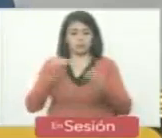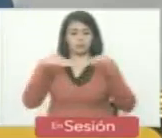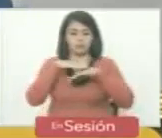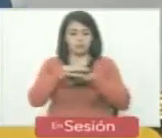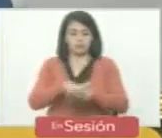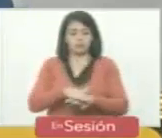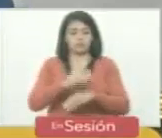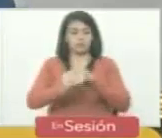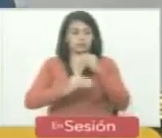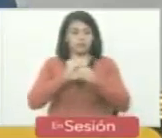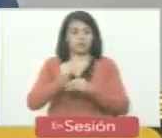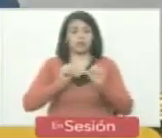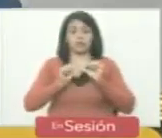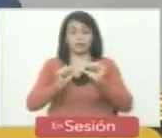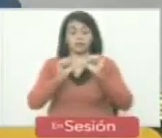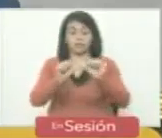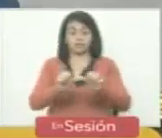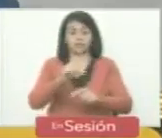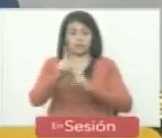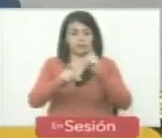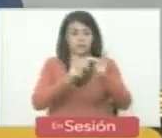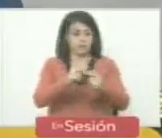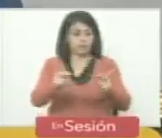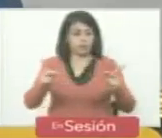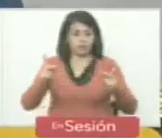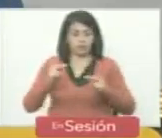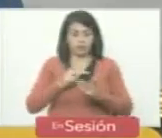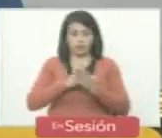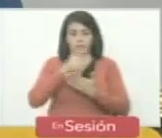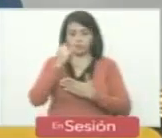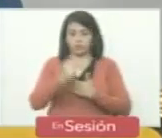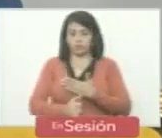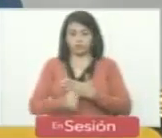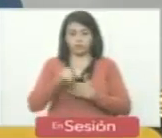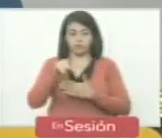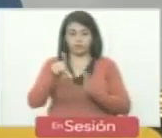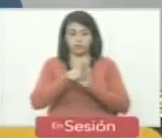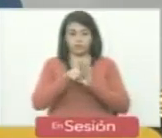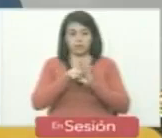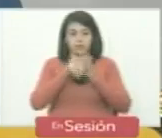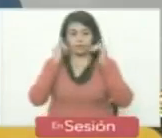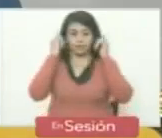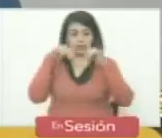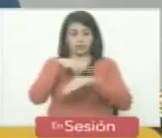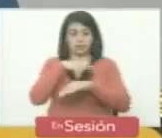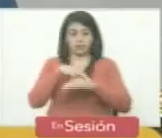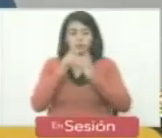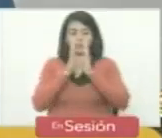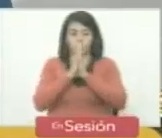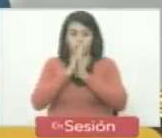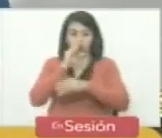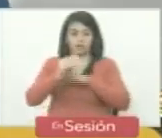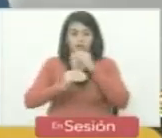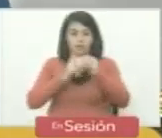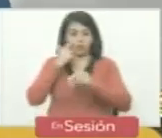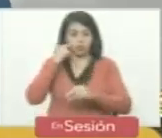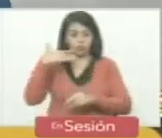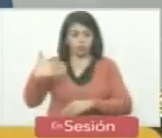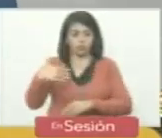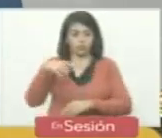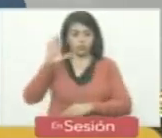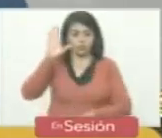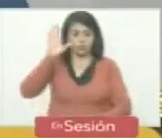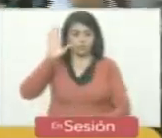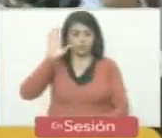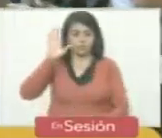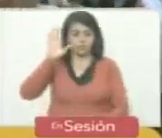Integral a los efectos de continuar con la consulta pública del proyecto de ley de fiestas nacionales, por favor, manifiéstenlo con la señal de